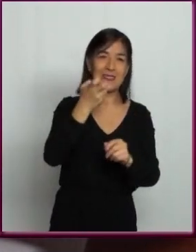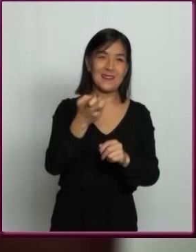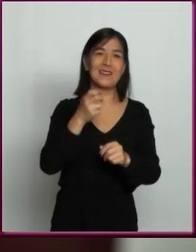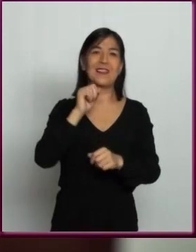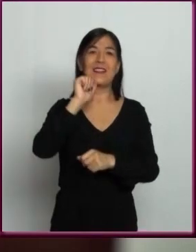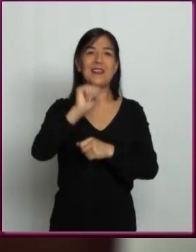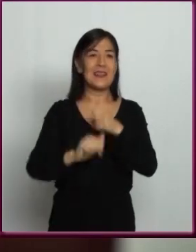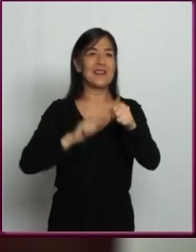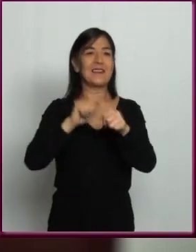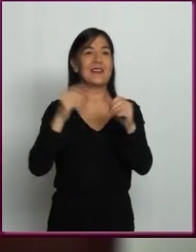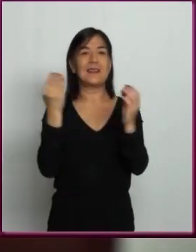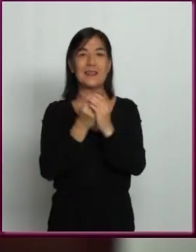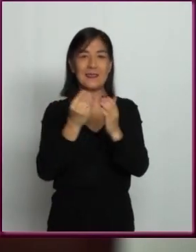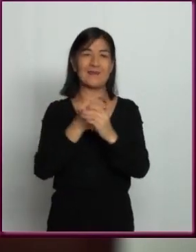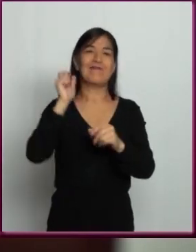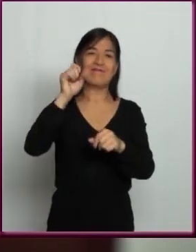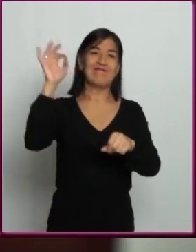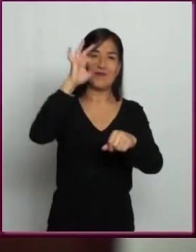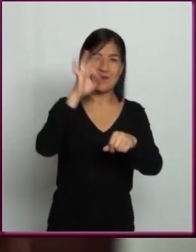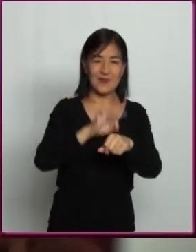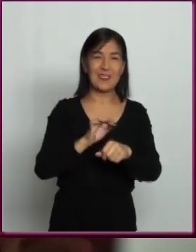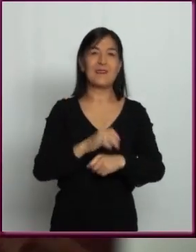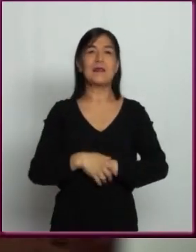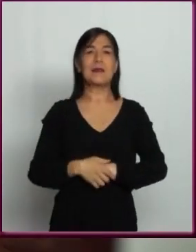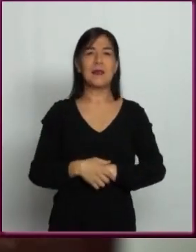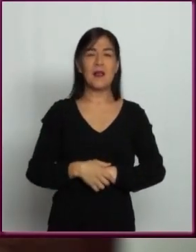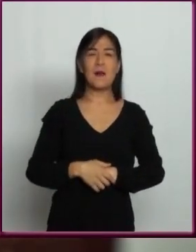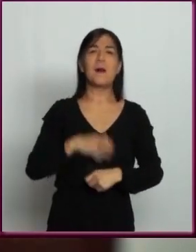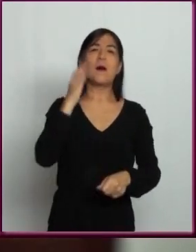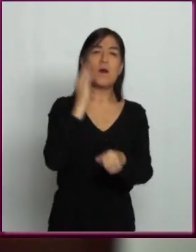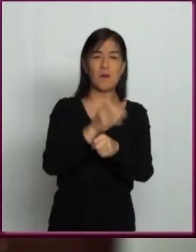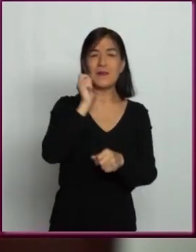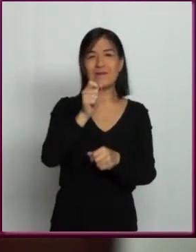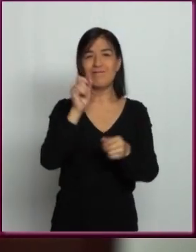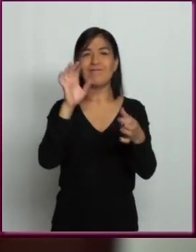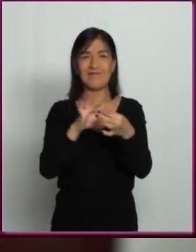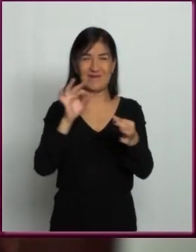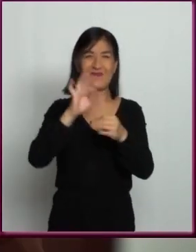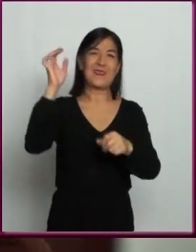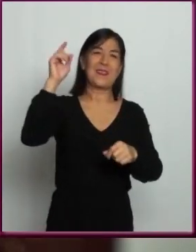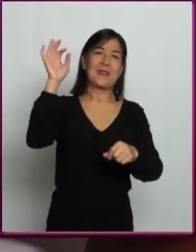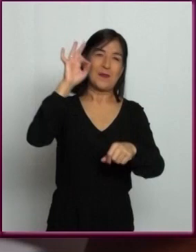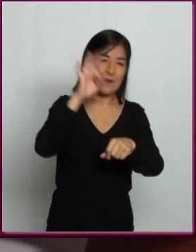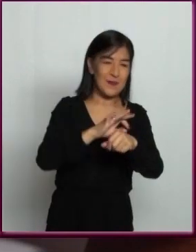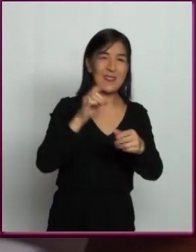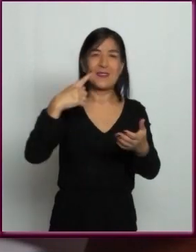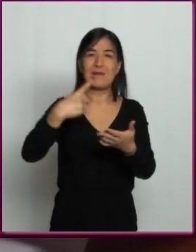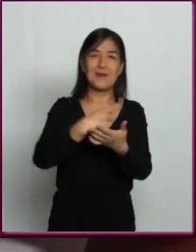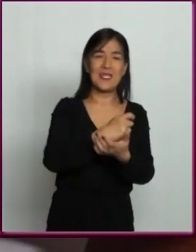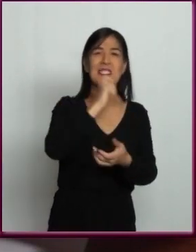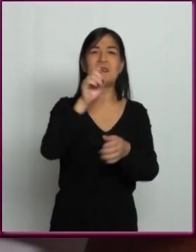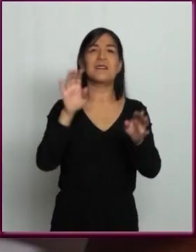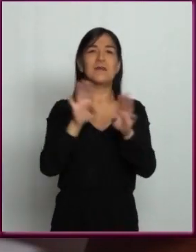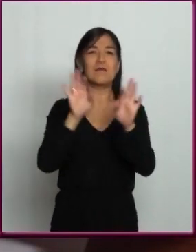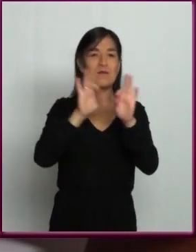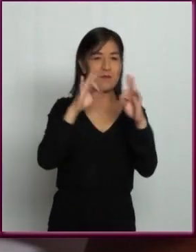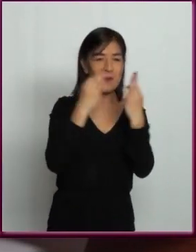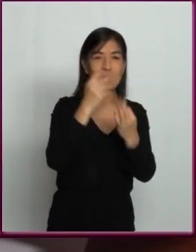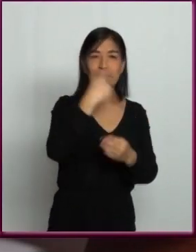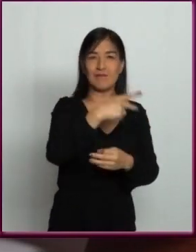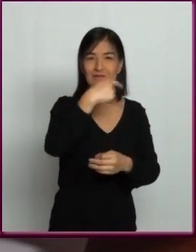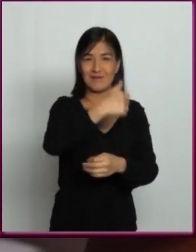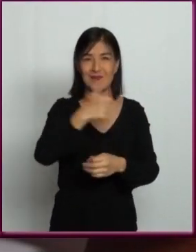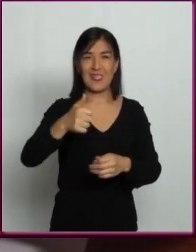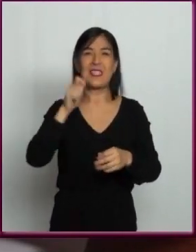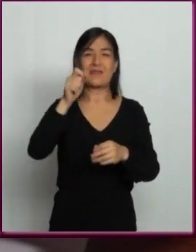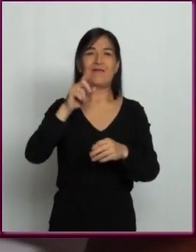estas especies de insectos. Oye, y hablando justamente de insectos, ¿podrías hablarnos un poco de qué está conformada la colección nacional